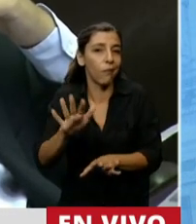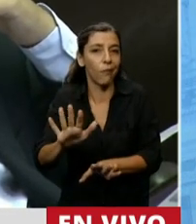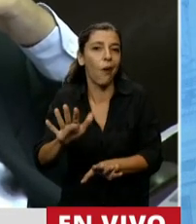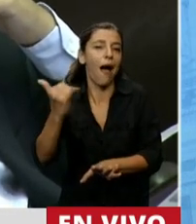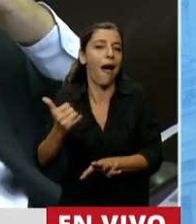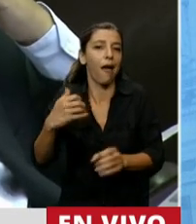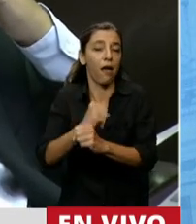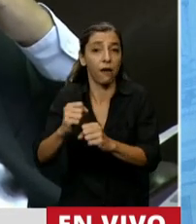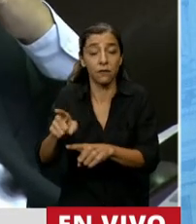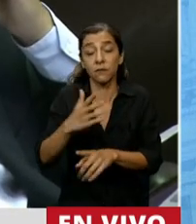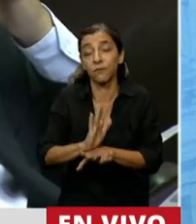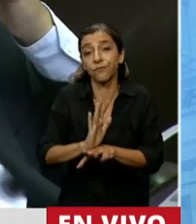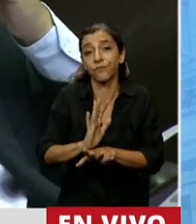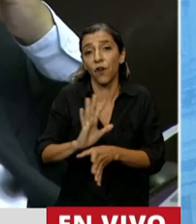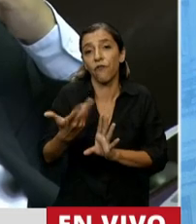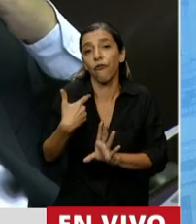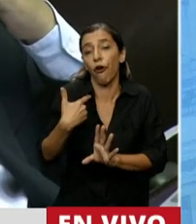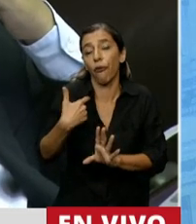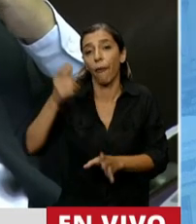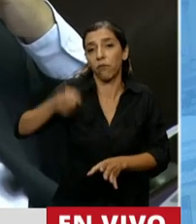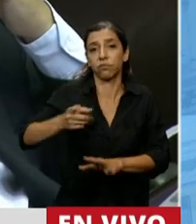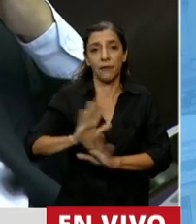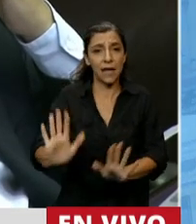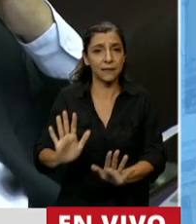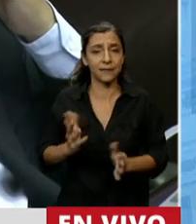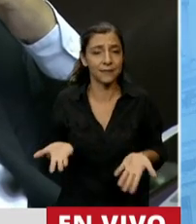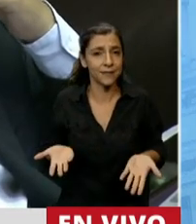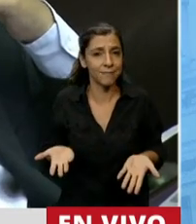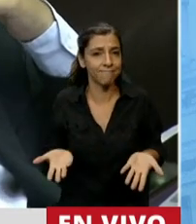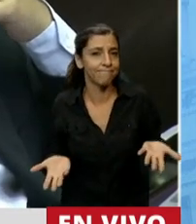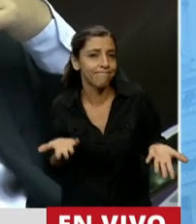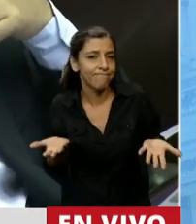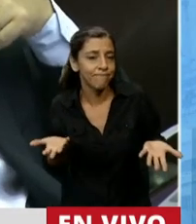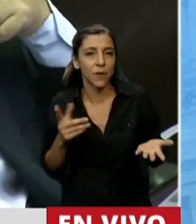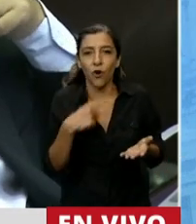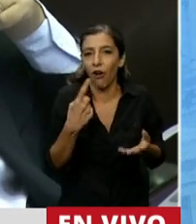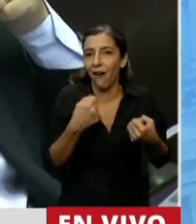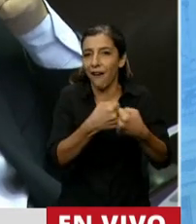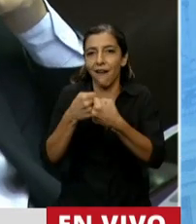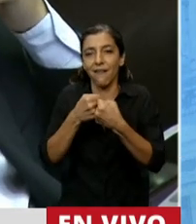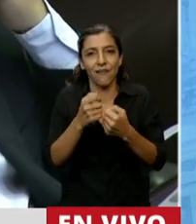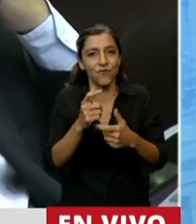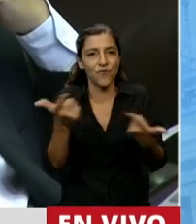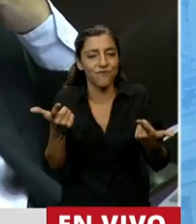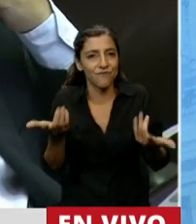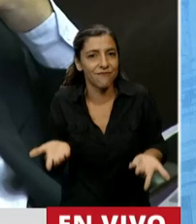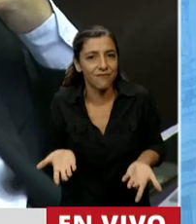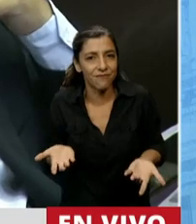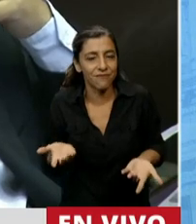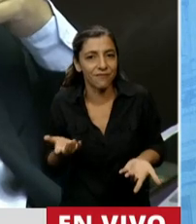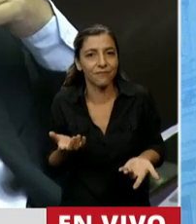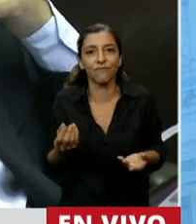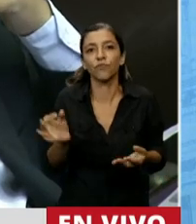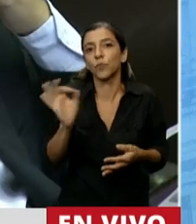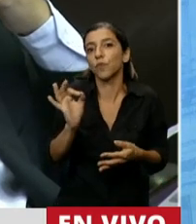mayorías hace que se impongan las ideas políticas. Pero claro, al no haber consenso, al no haber la